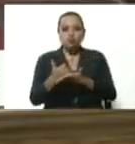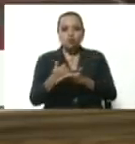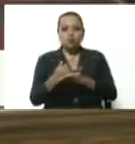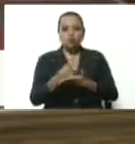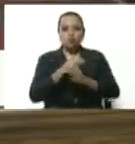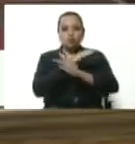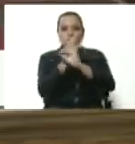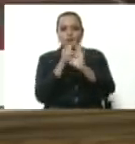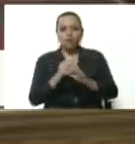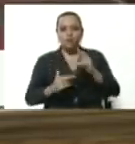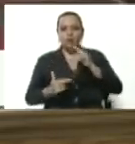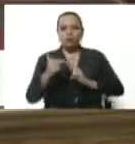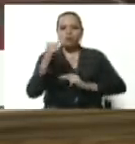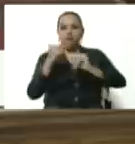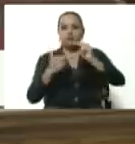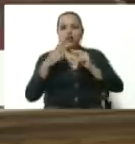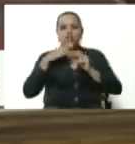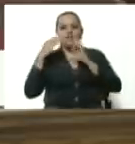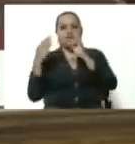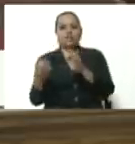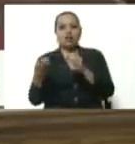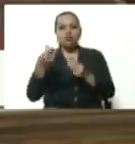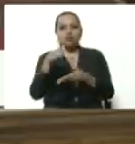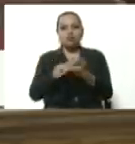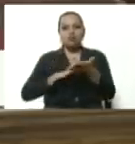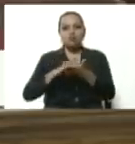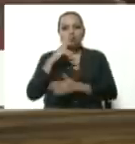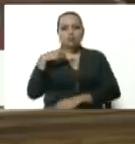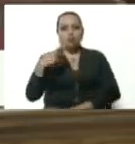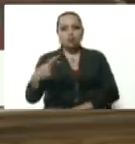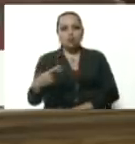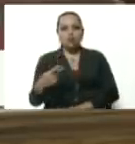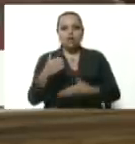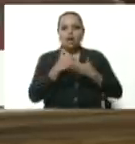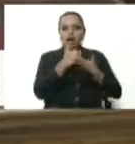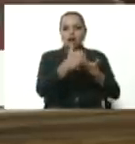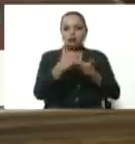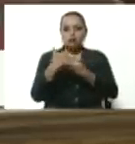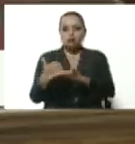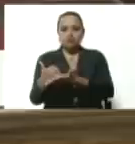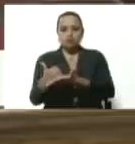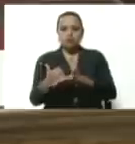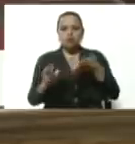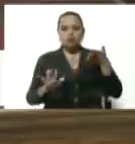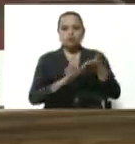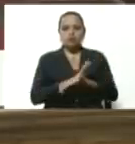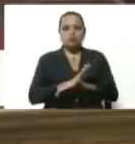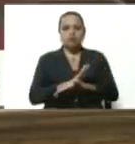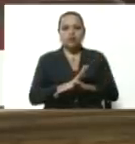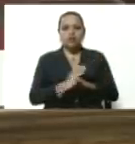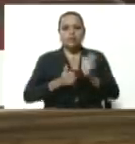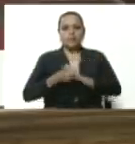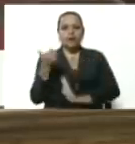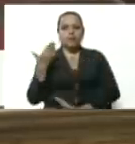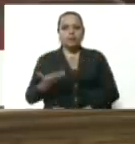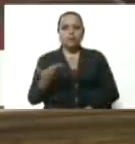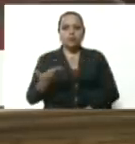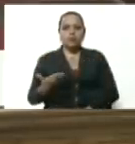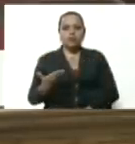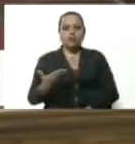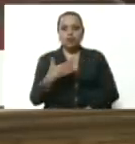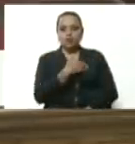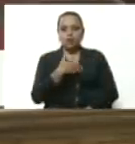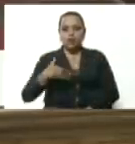viable, constructiva y real solución política que privilegie los intereses de las venezolanas y